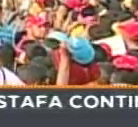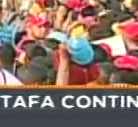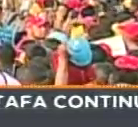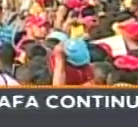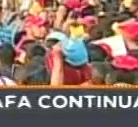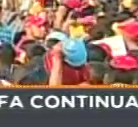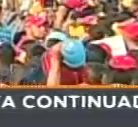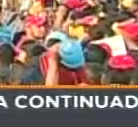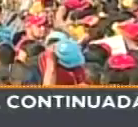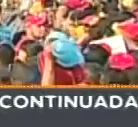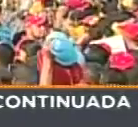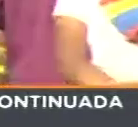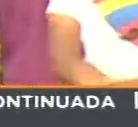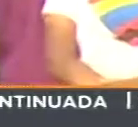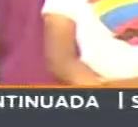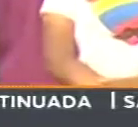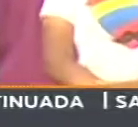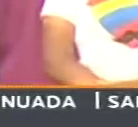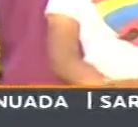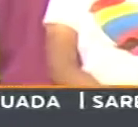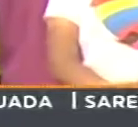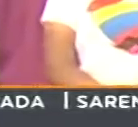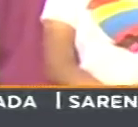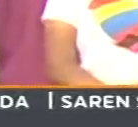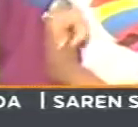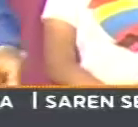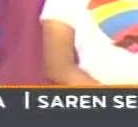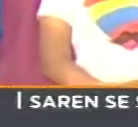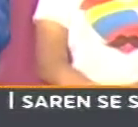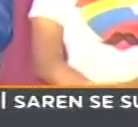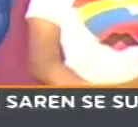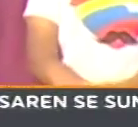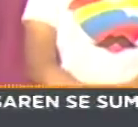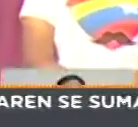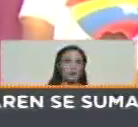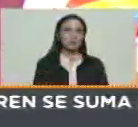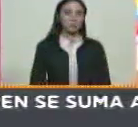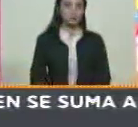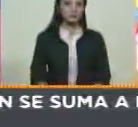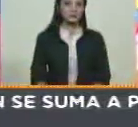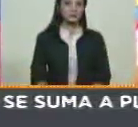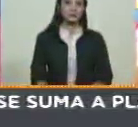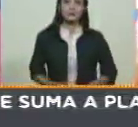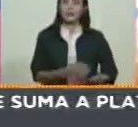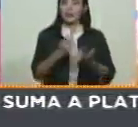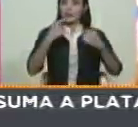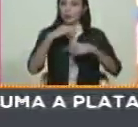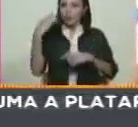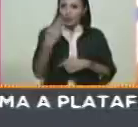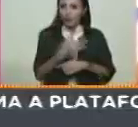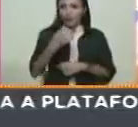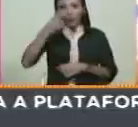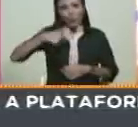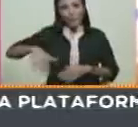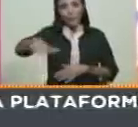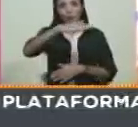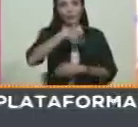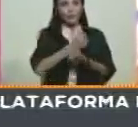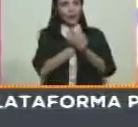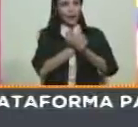el pueblo hecho patria somos el barrio somos el camino somos la verdad somos el